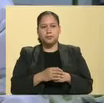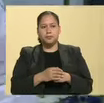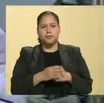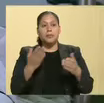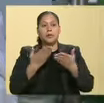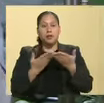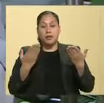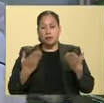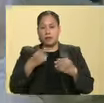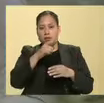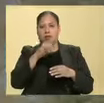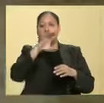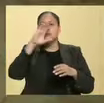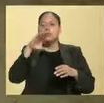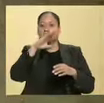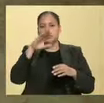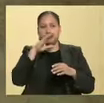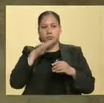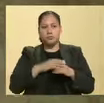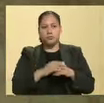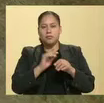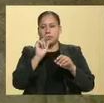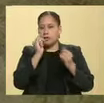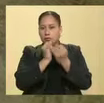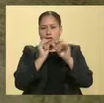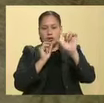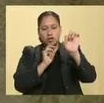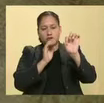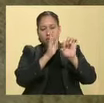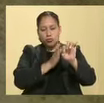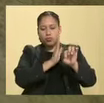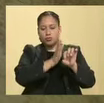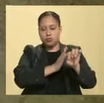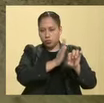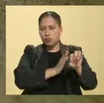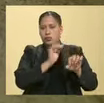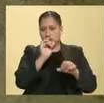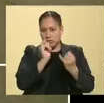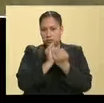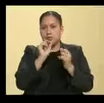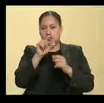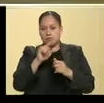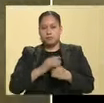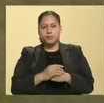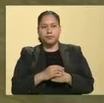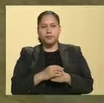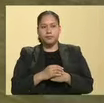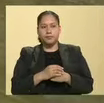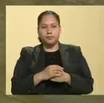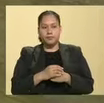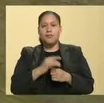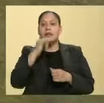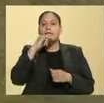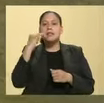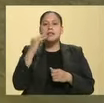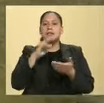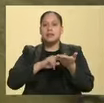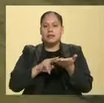Ahora la cebollita. Pequeña. Pequeña, exactamente. Chile